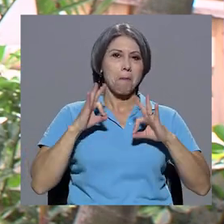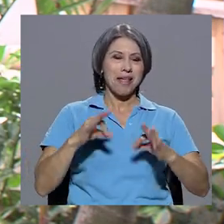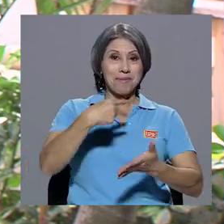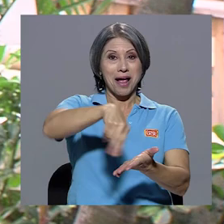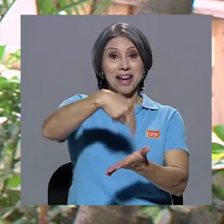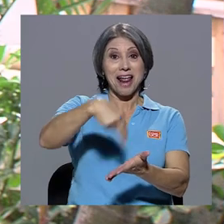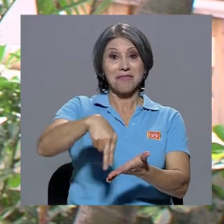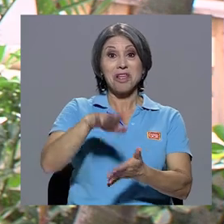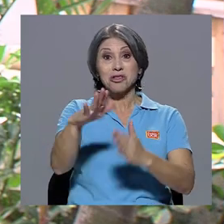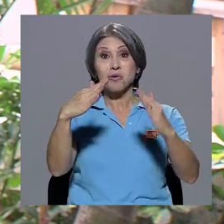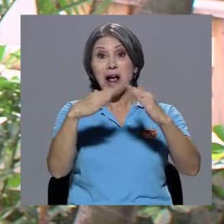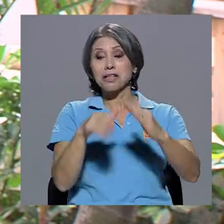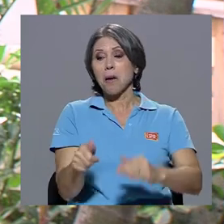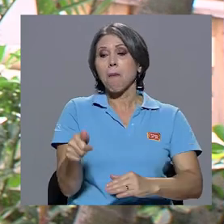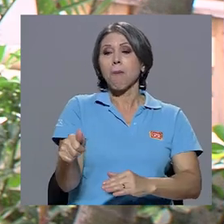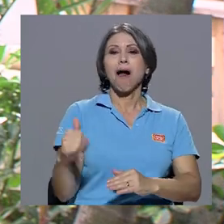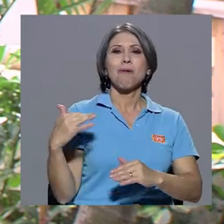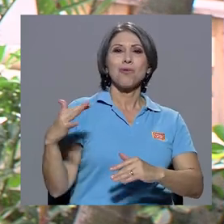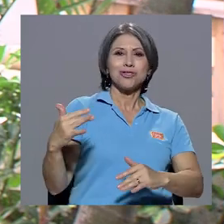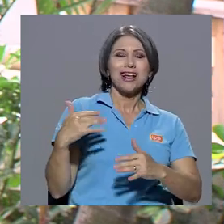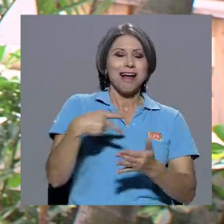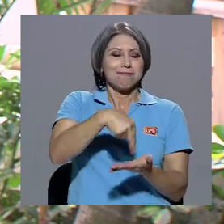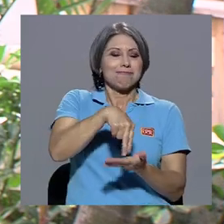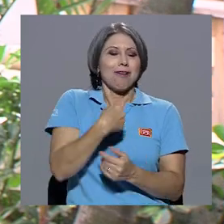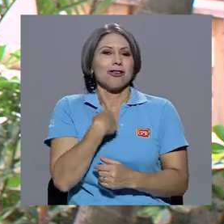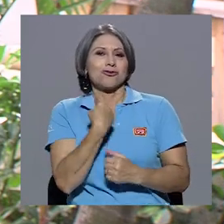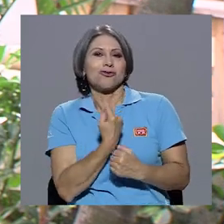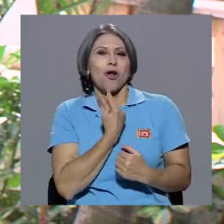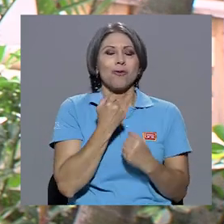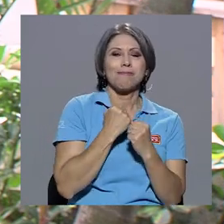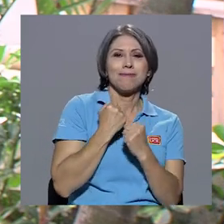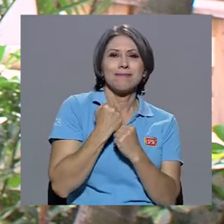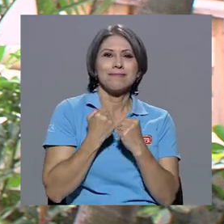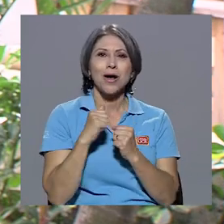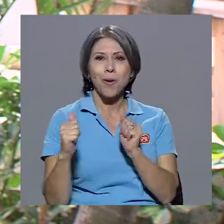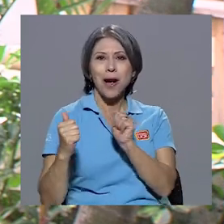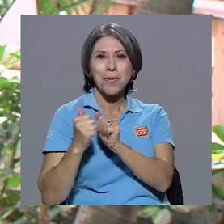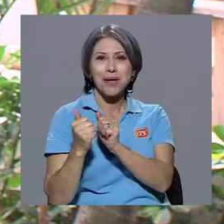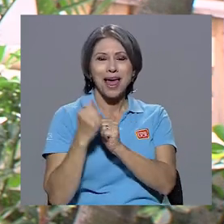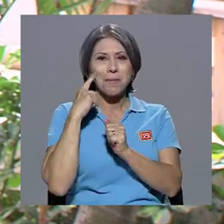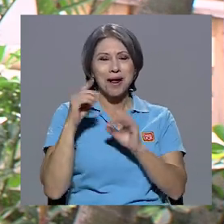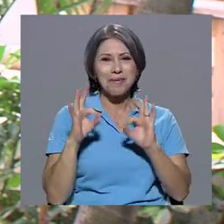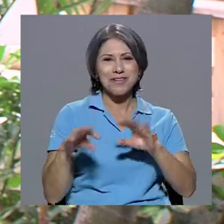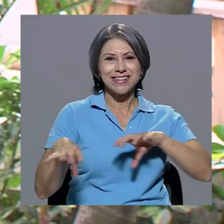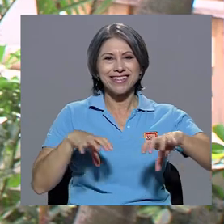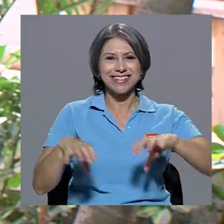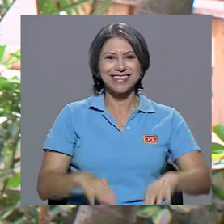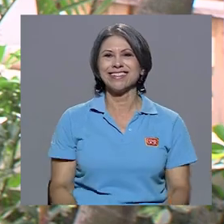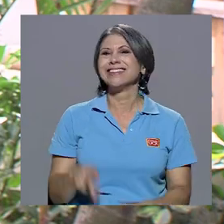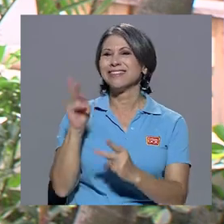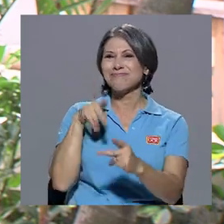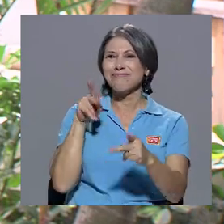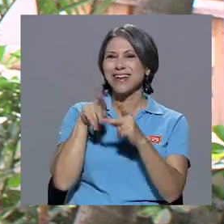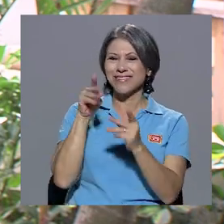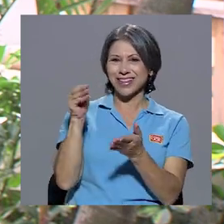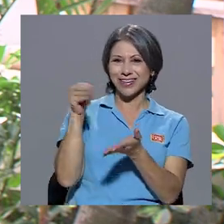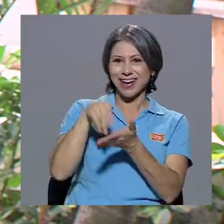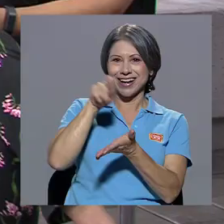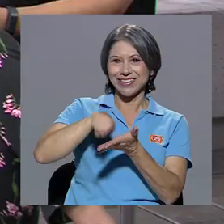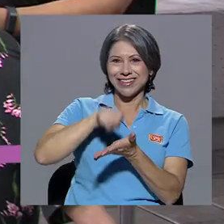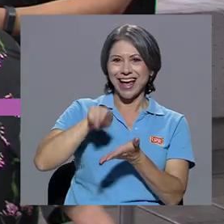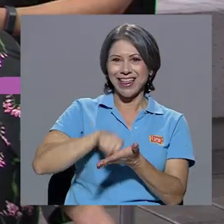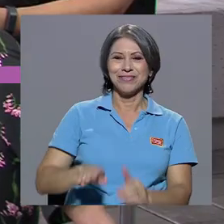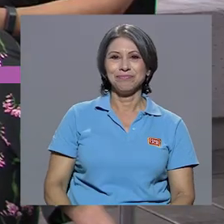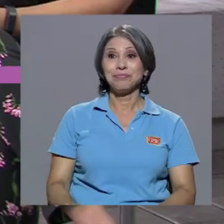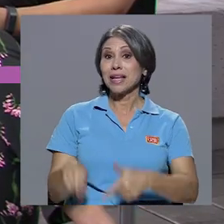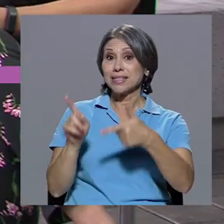casa y bailar una media hora solo o bien acompañado es una muy buena idea para comenzar a hacer ejercicio físico. Perfecto. Anotado. Y el